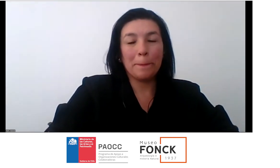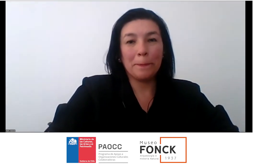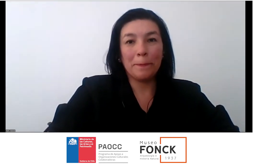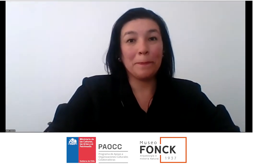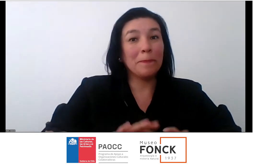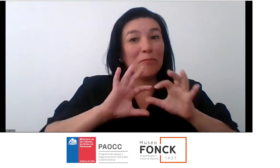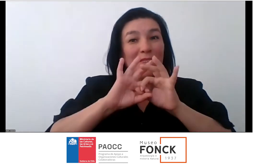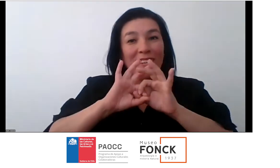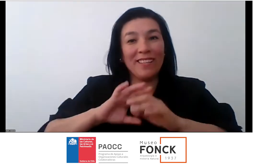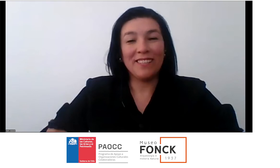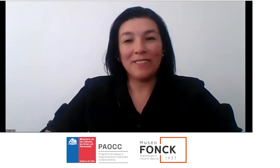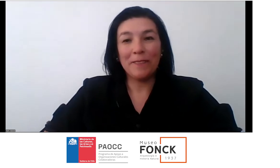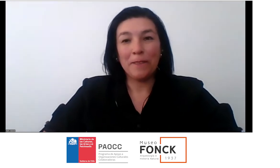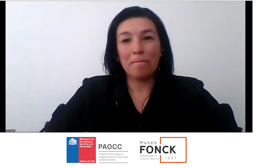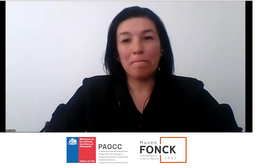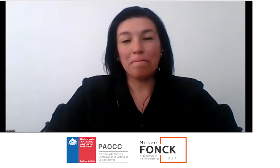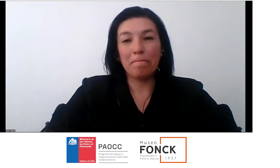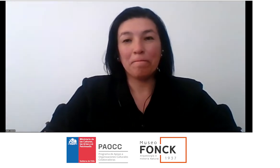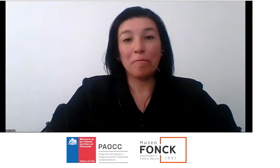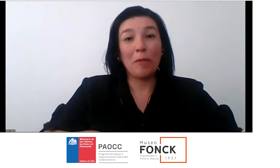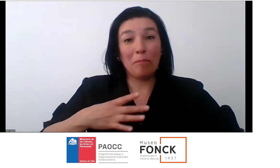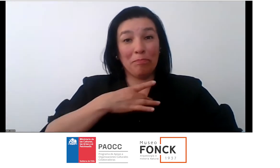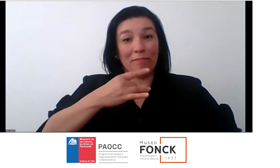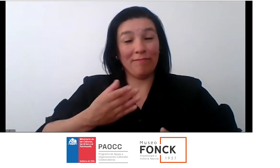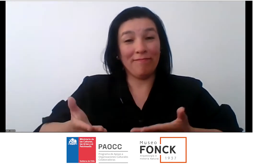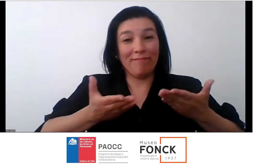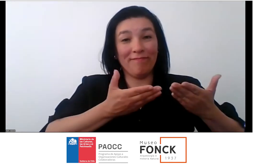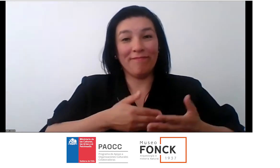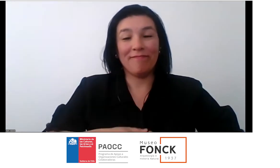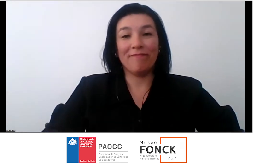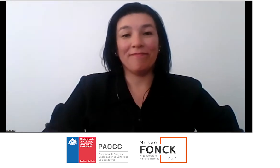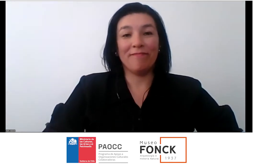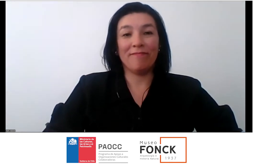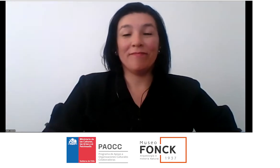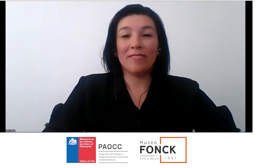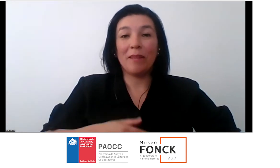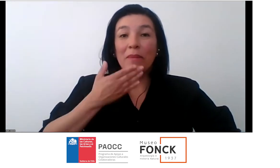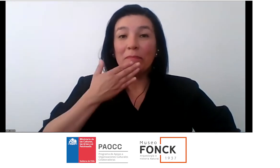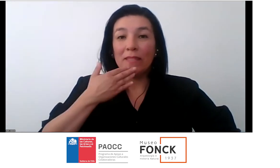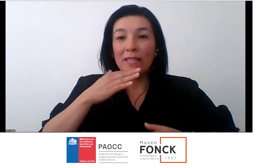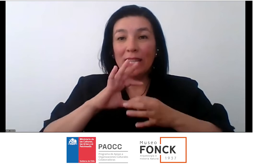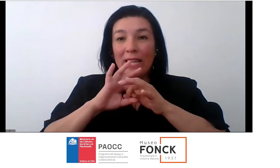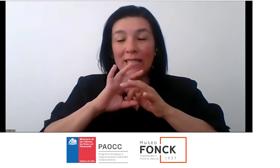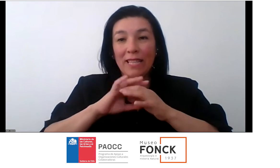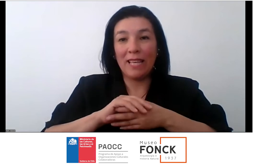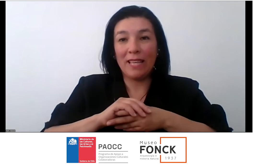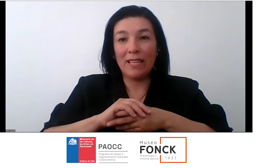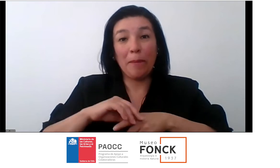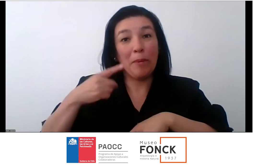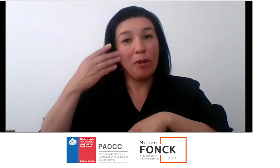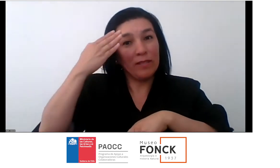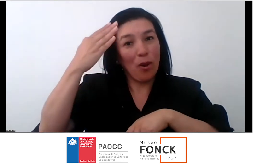Muchas gracias por la invitación. Muchas gracias también, bueno, quiero saludar